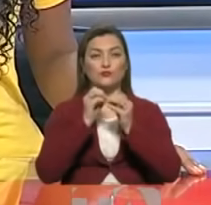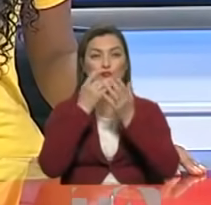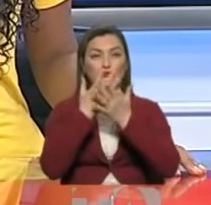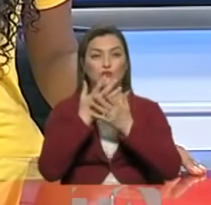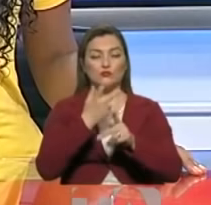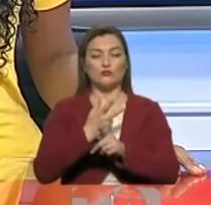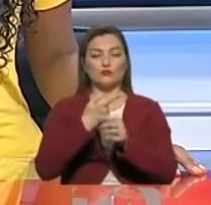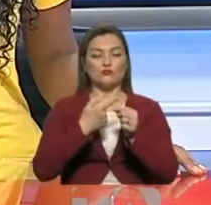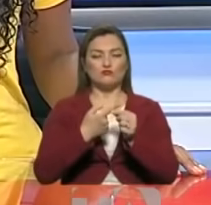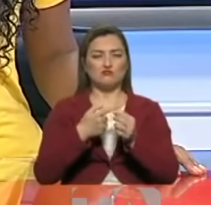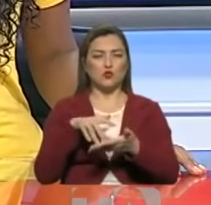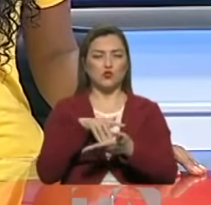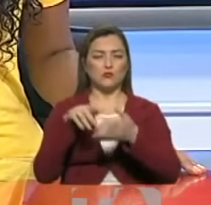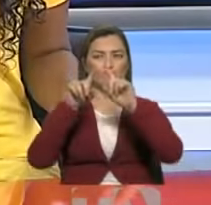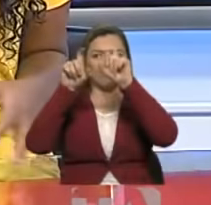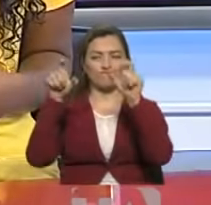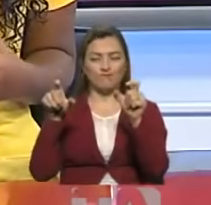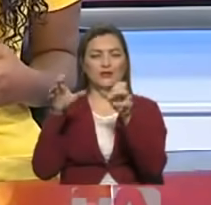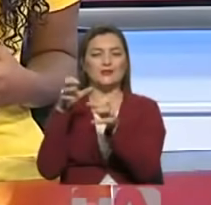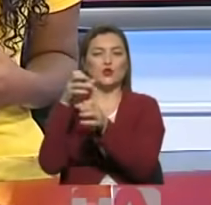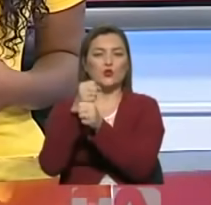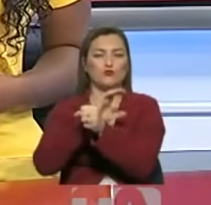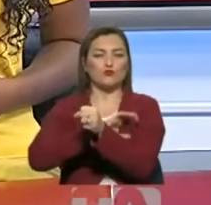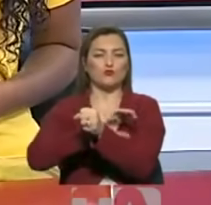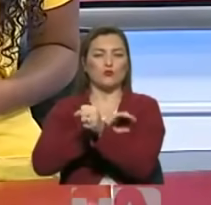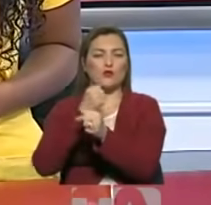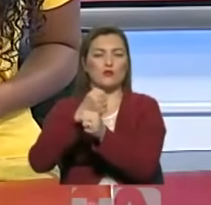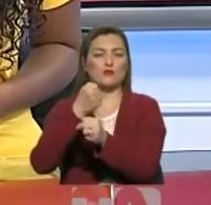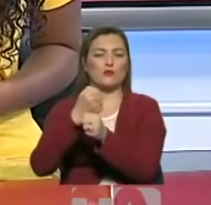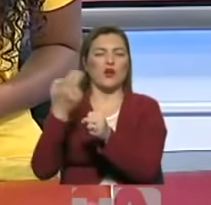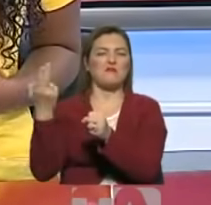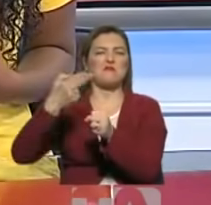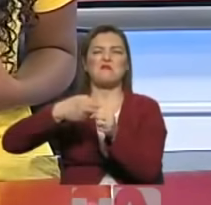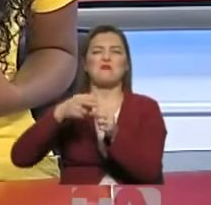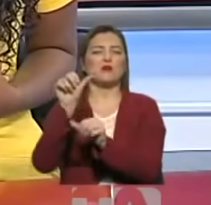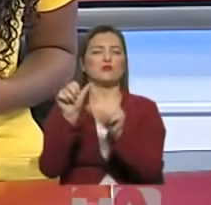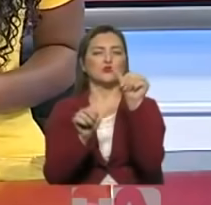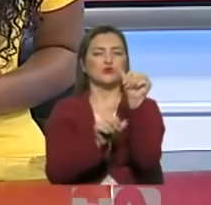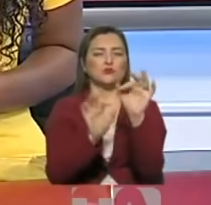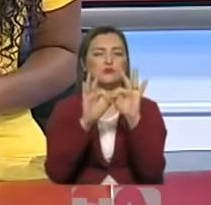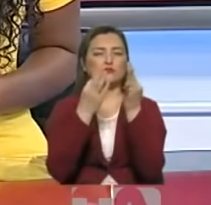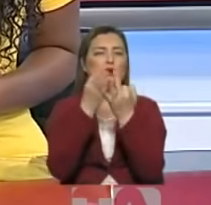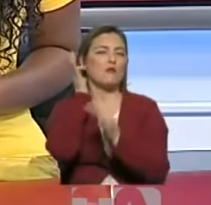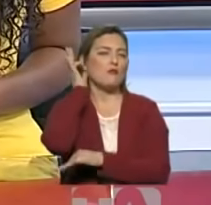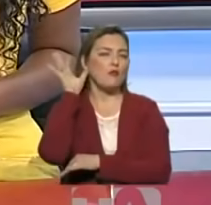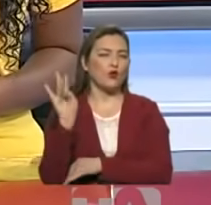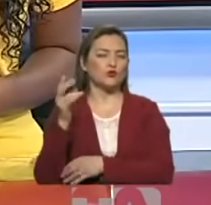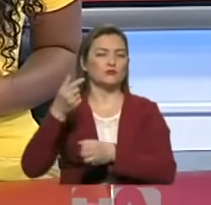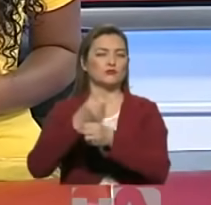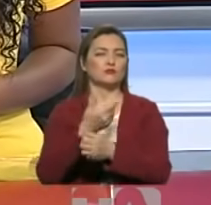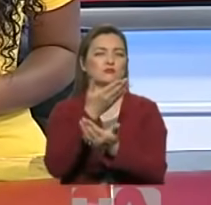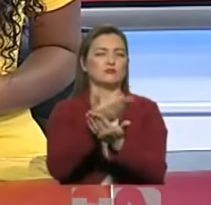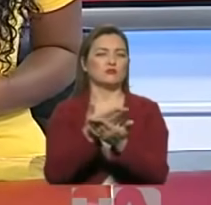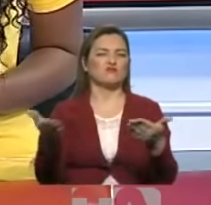Quito cuestionan que la empresa en seguridad trabajen como asesores familiares de la esposa del gerente y plantean cerrar esta